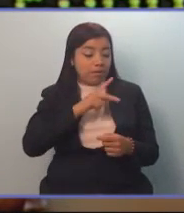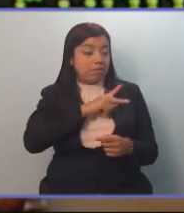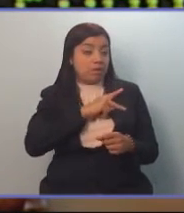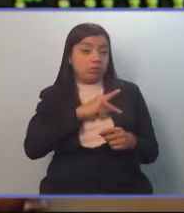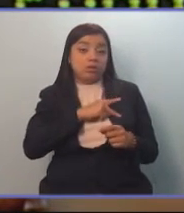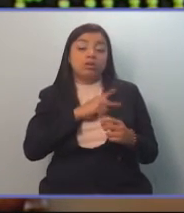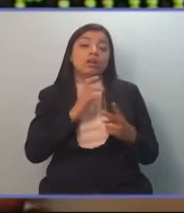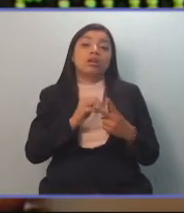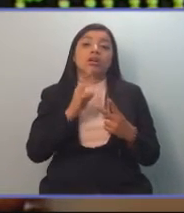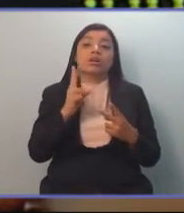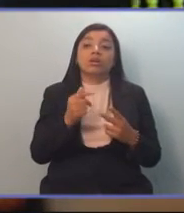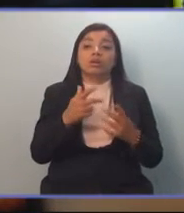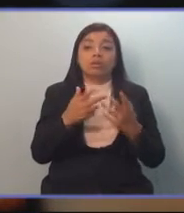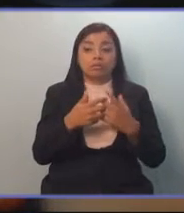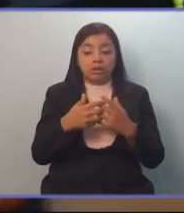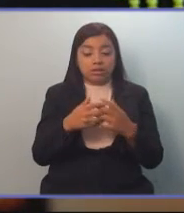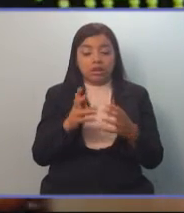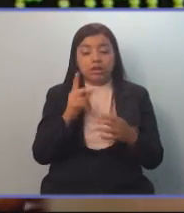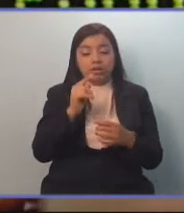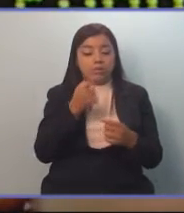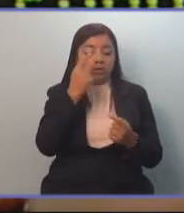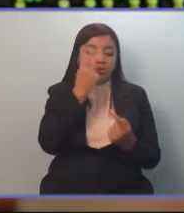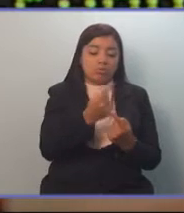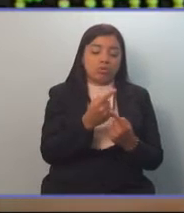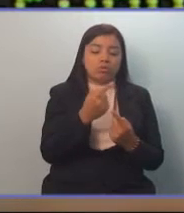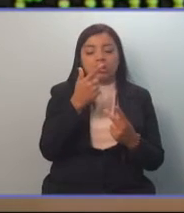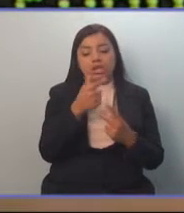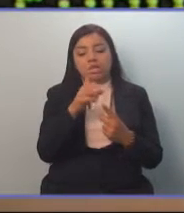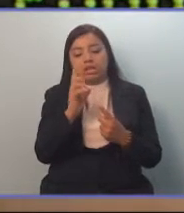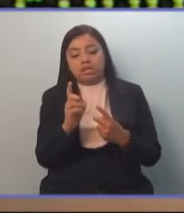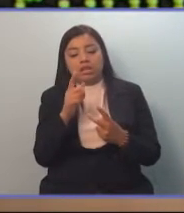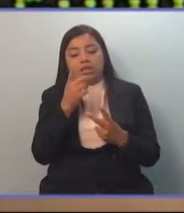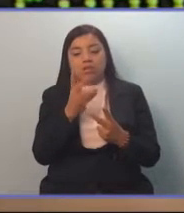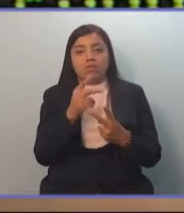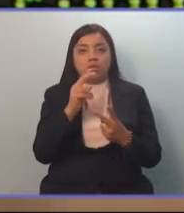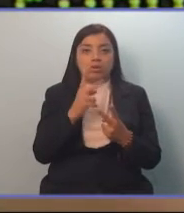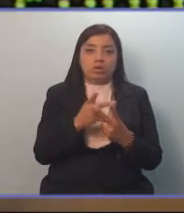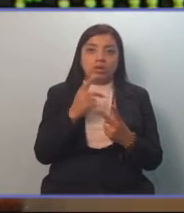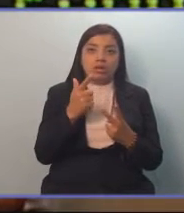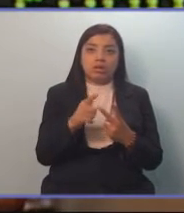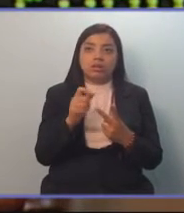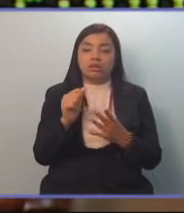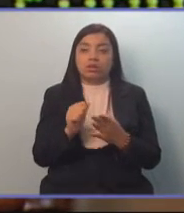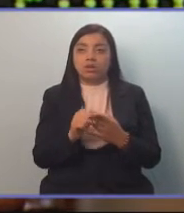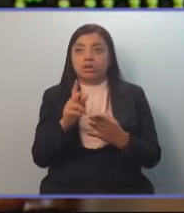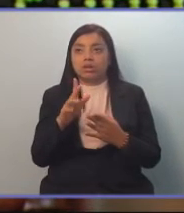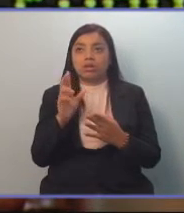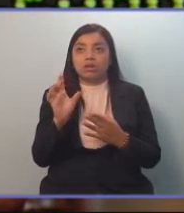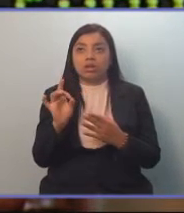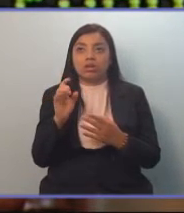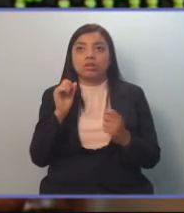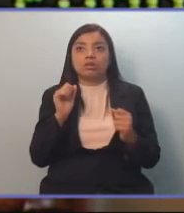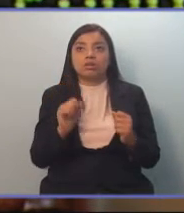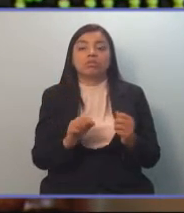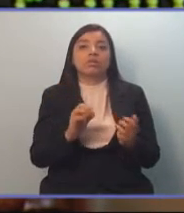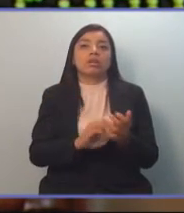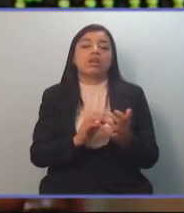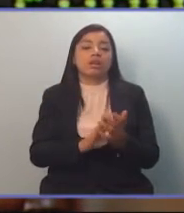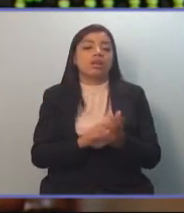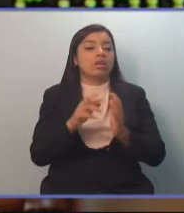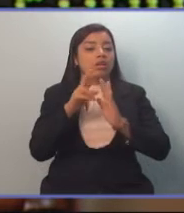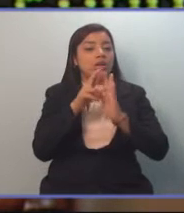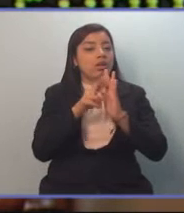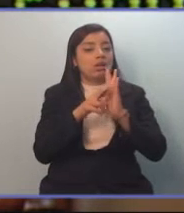1, literal D y numeral 2, literal A del artículo 38 de la presente ley, podrá inscribirse como tales en un